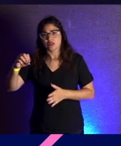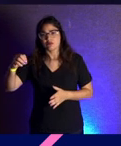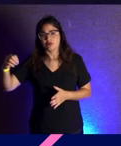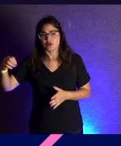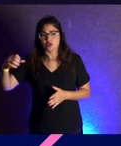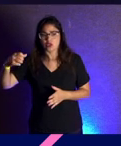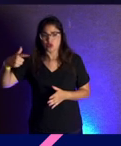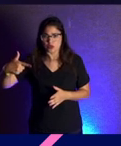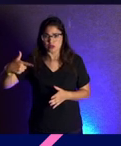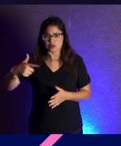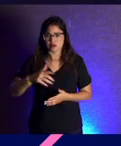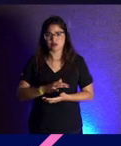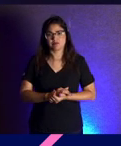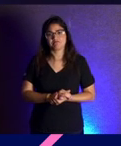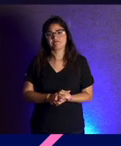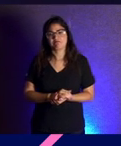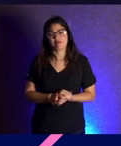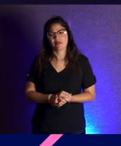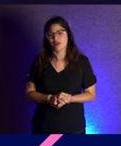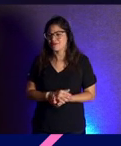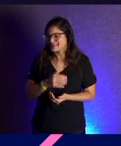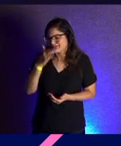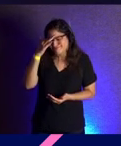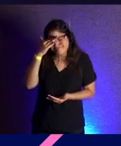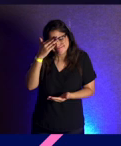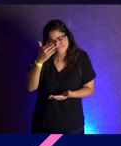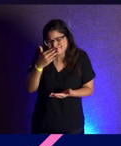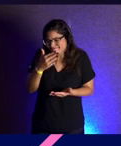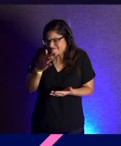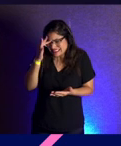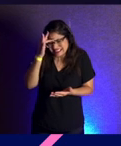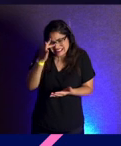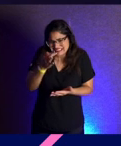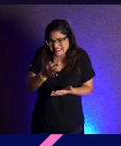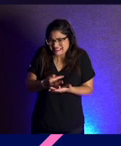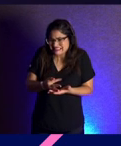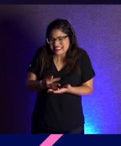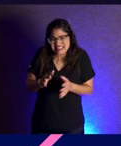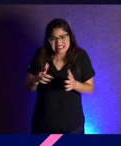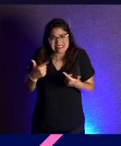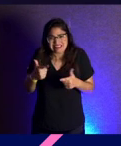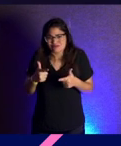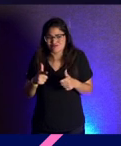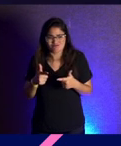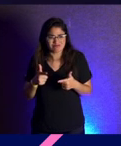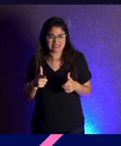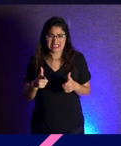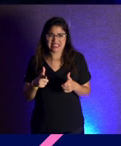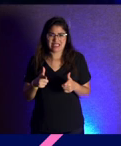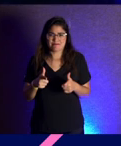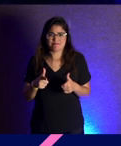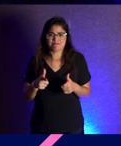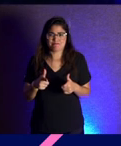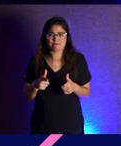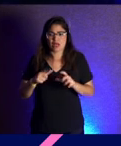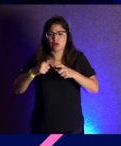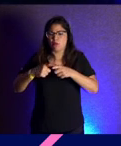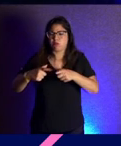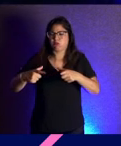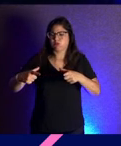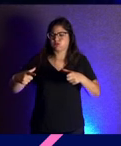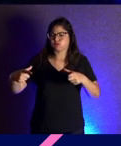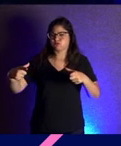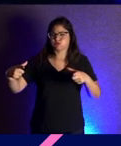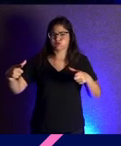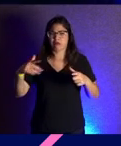mucha incertidumbre, mucha incertidumbre sobre la cantidad de magnitud y violencia en la cabeza, pero esta incertidumbre